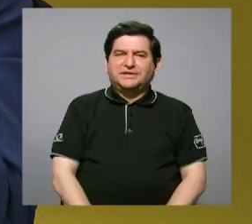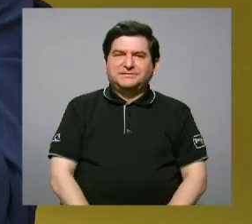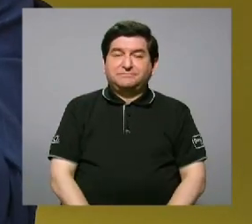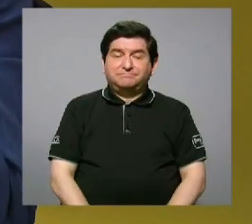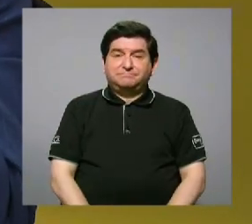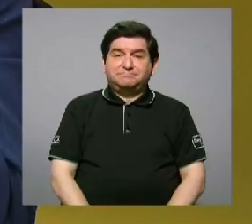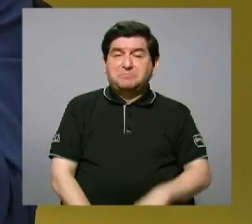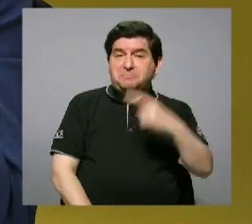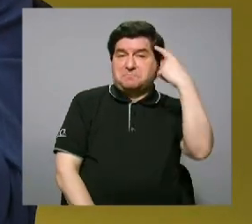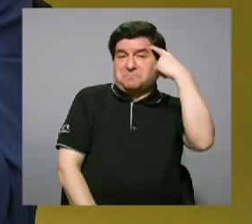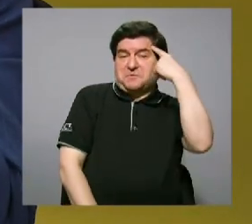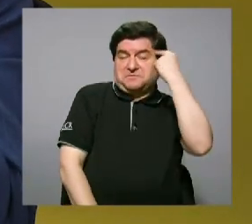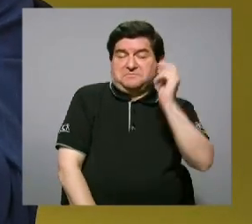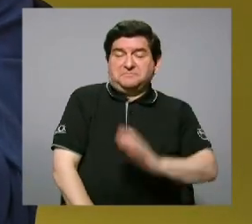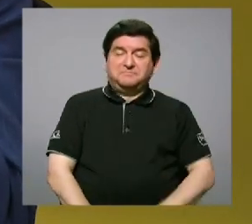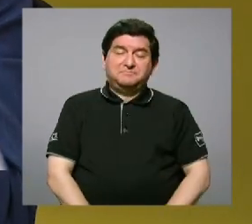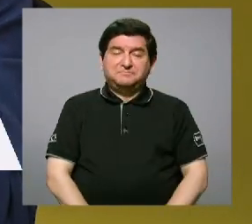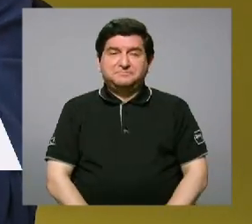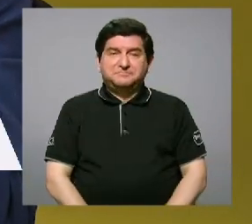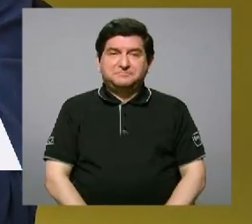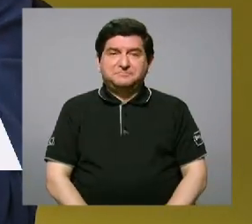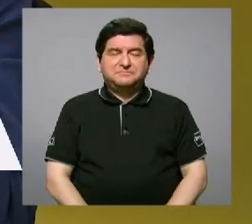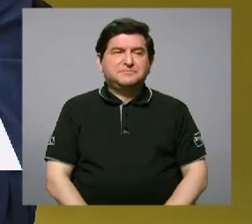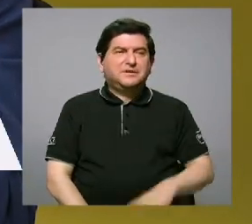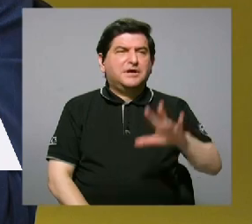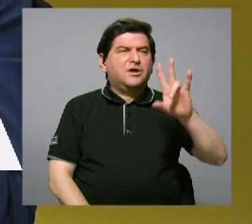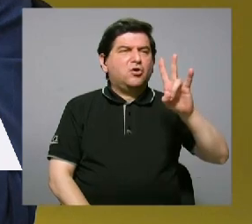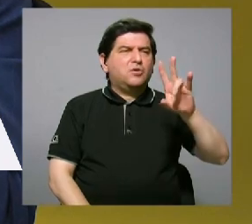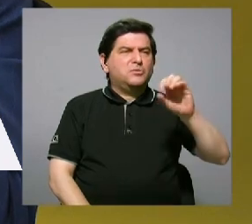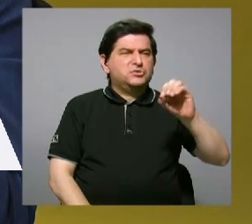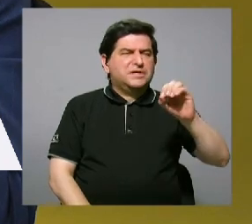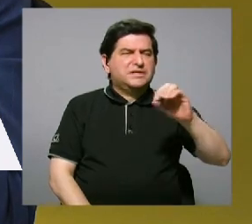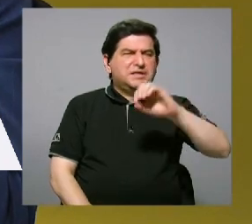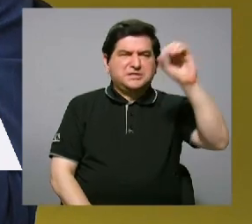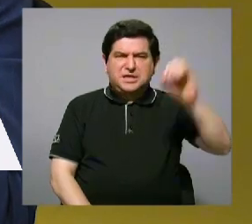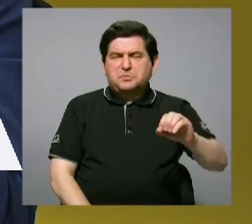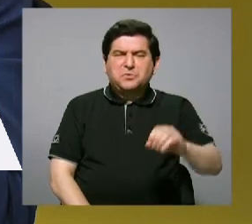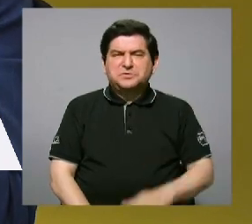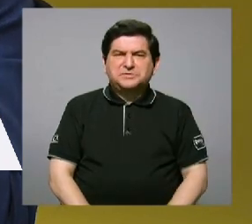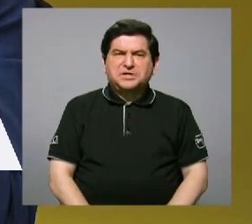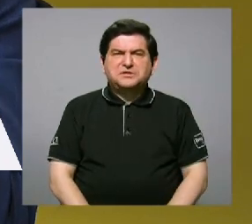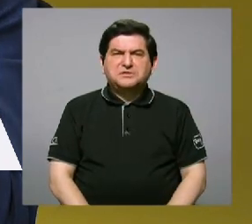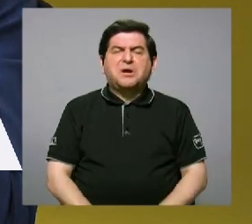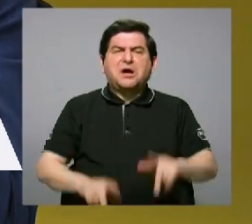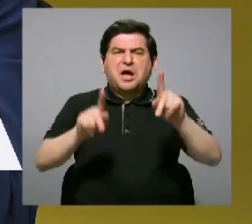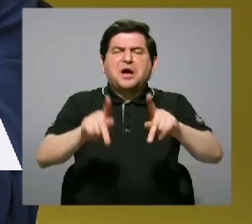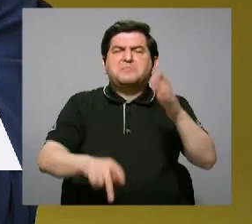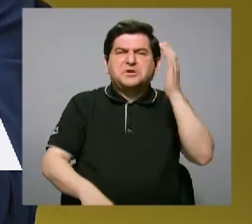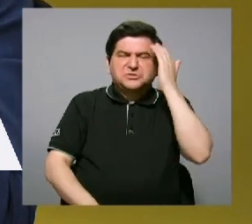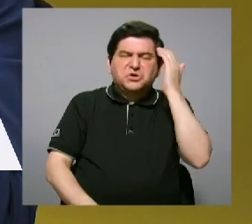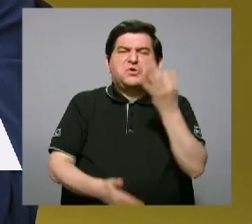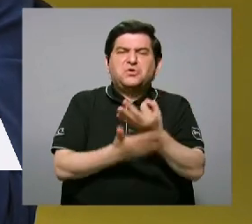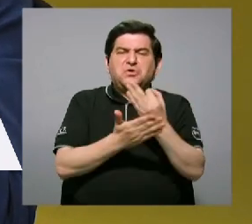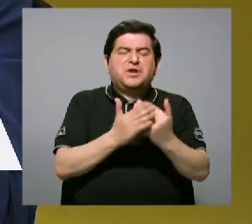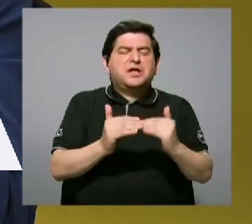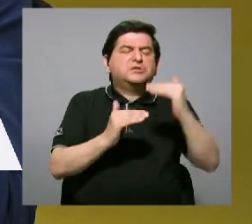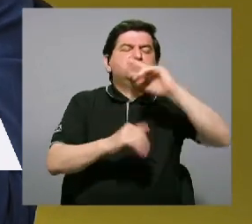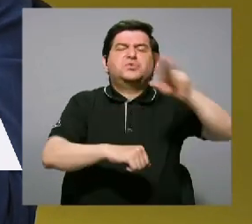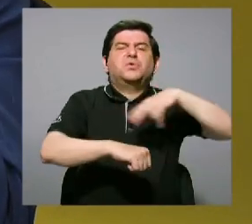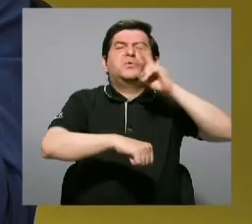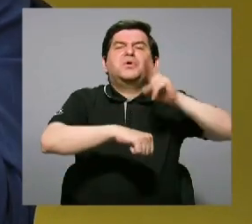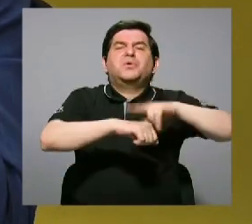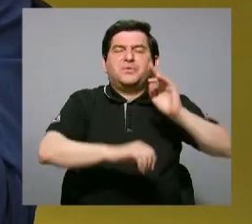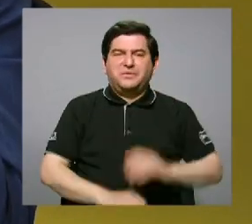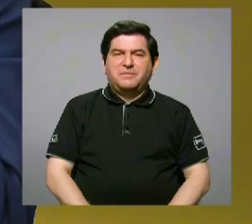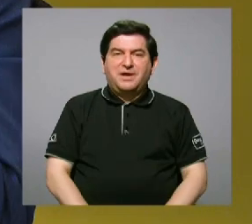Dicen que alrededor del 70 y pico por ciento sienten que conocen de finanzas por encima del promedio. O